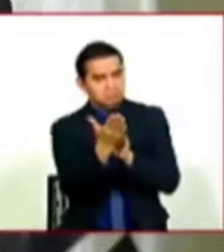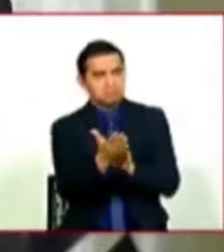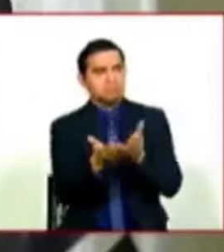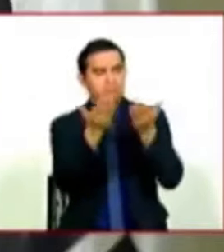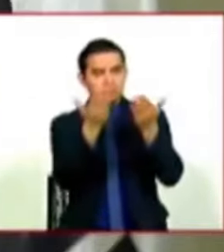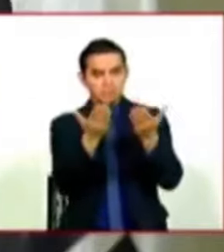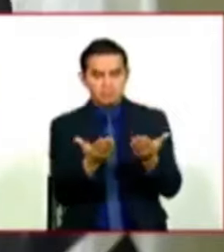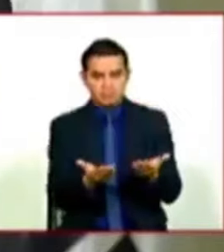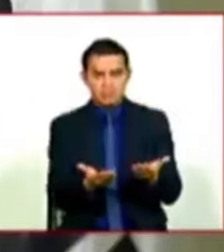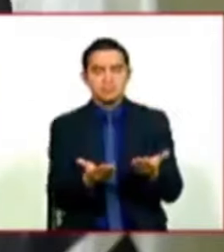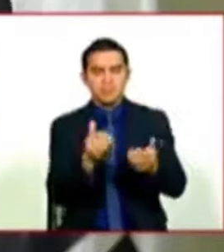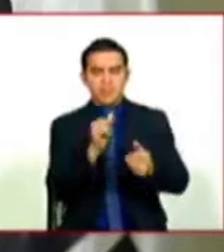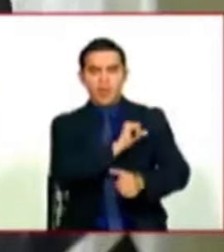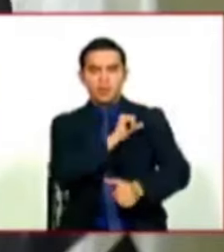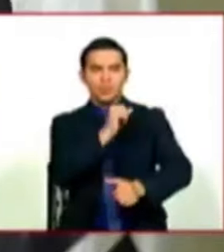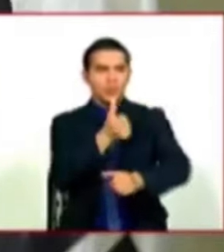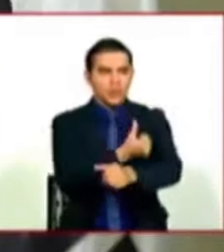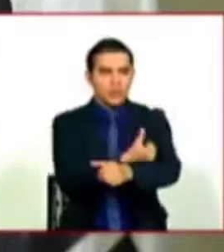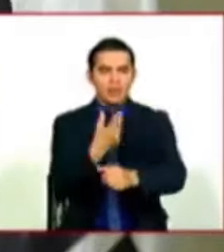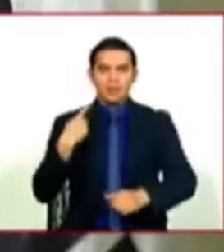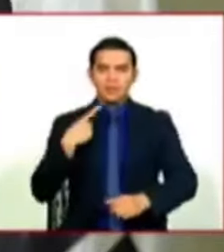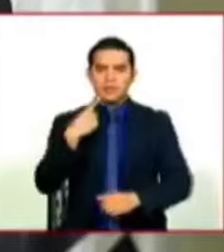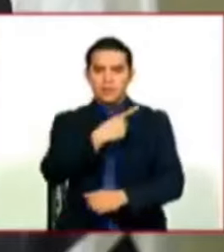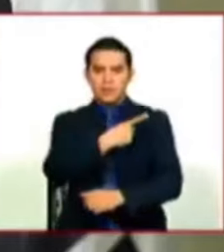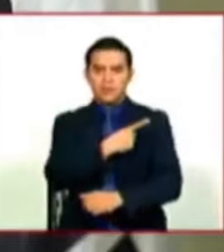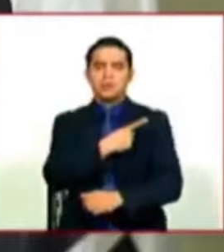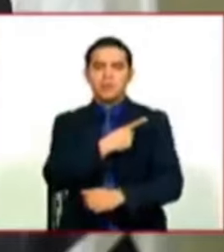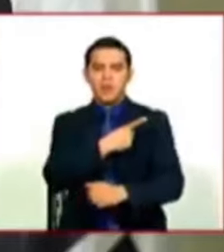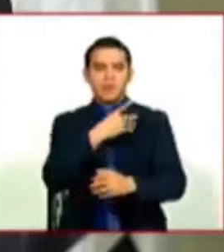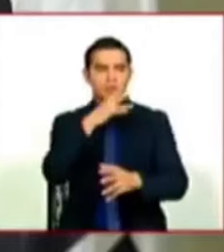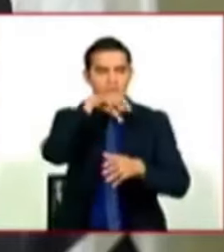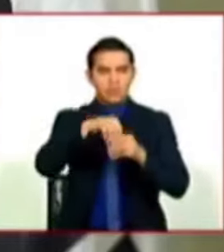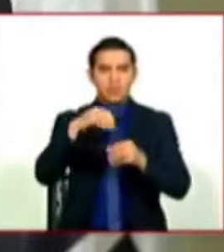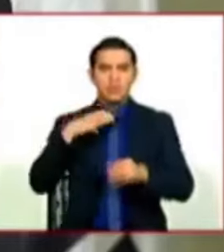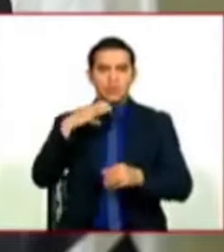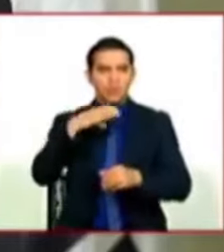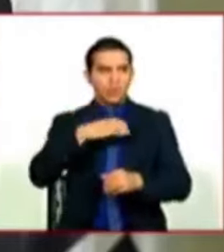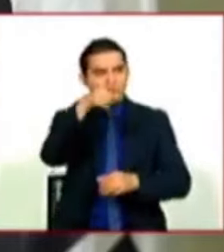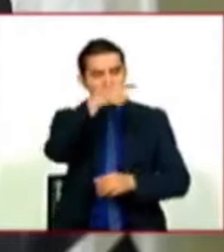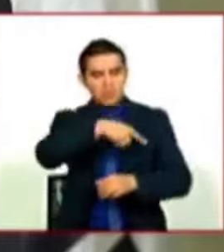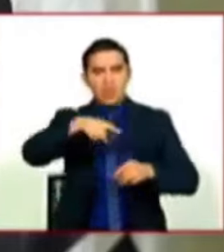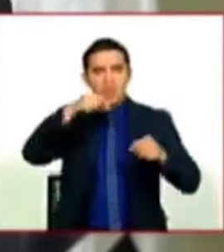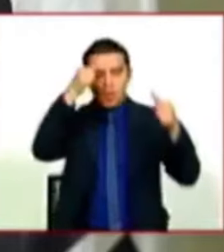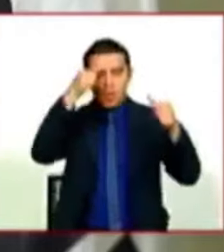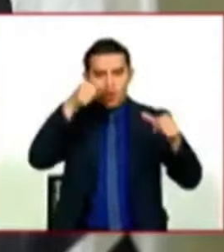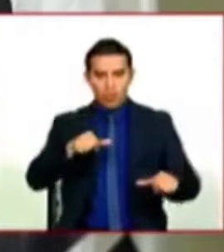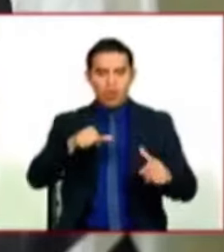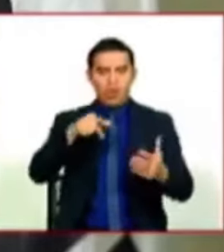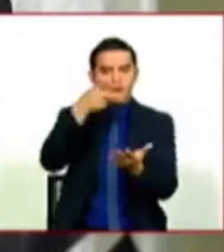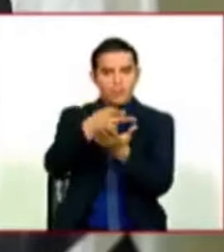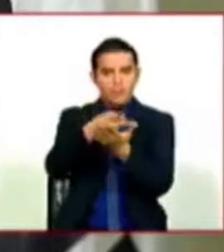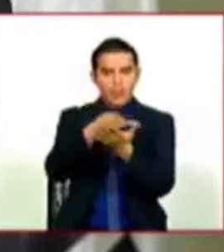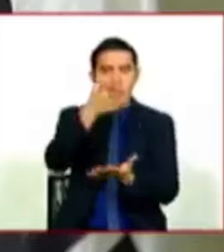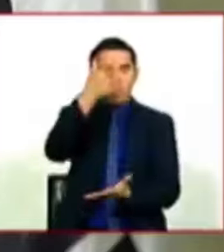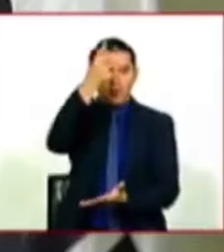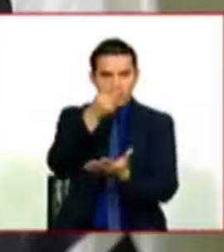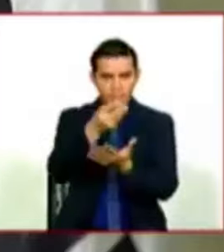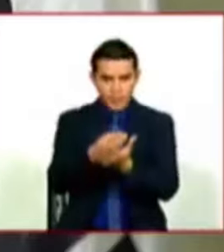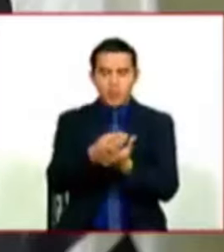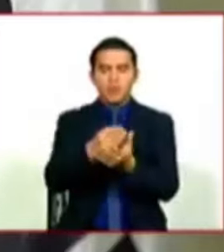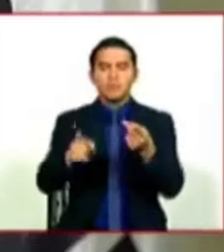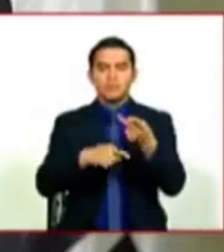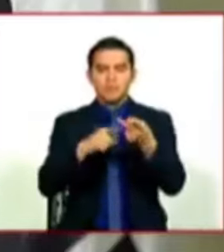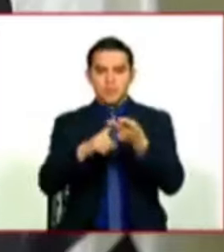políticas representadas en el Congreso Nacional hayan llegado a un acuerdo y se hayan aprobado ambos decretos